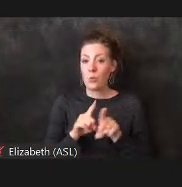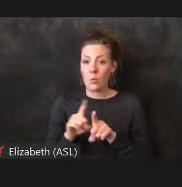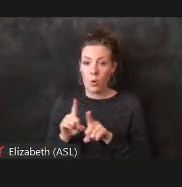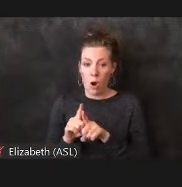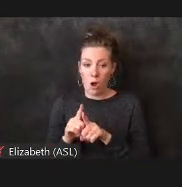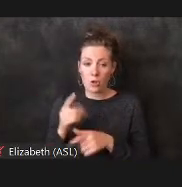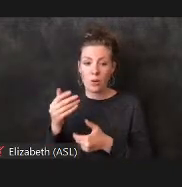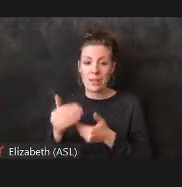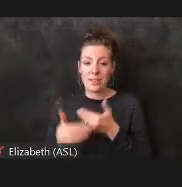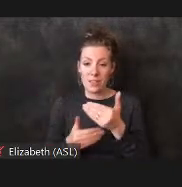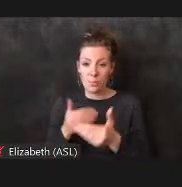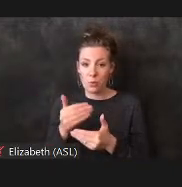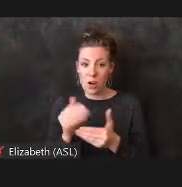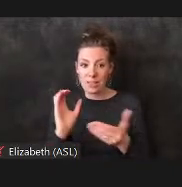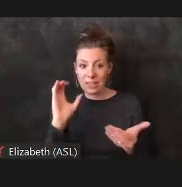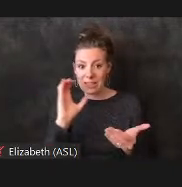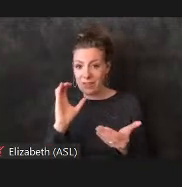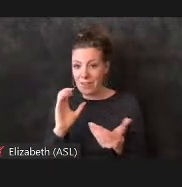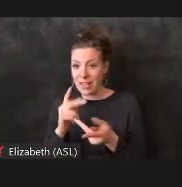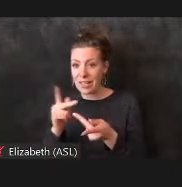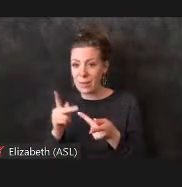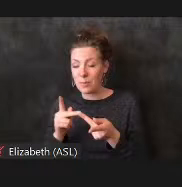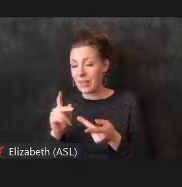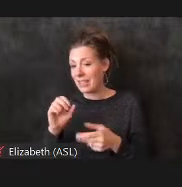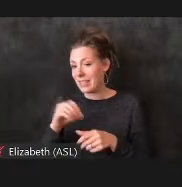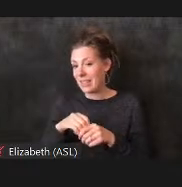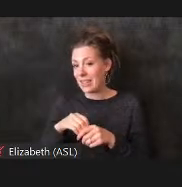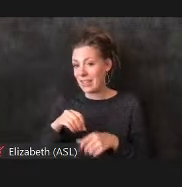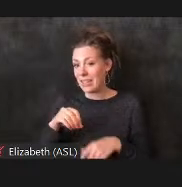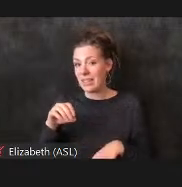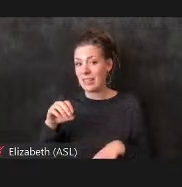Pública, para ayuda de los trabajadores públicos.